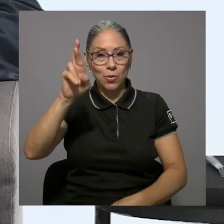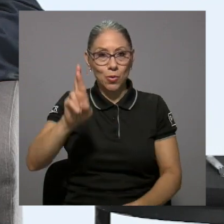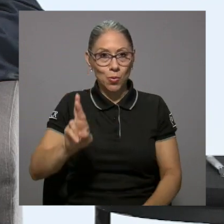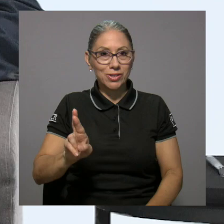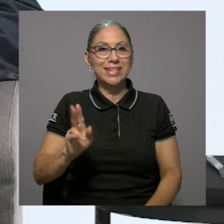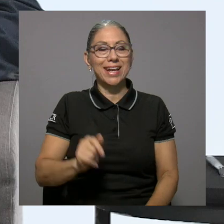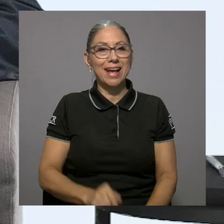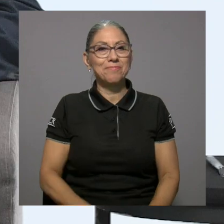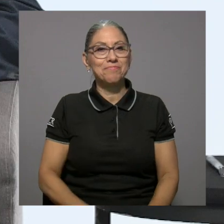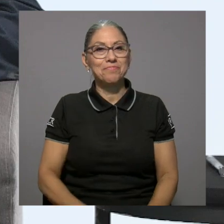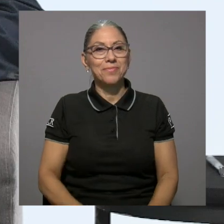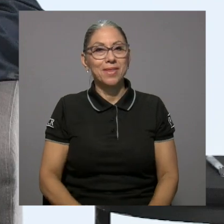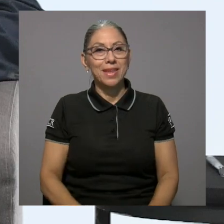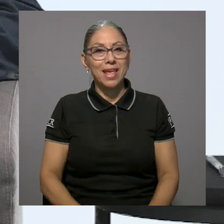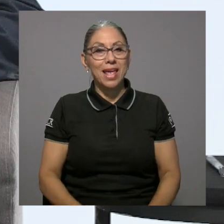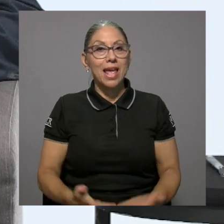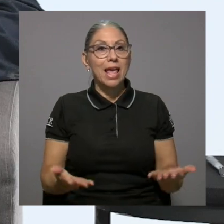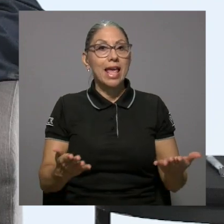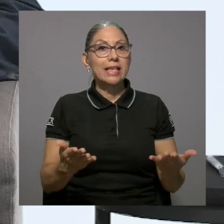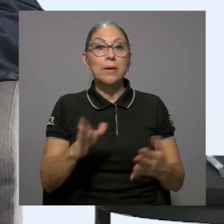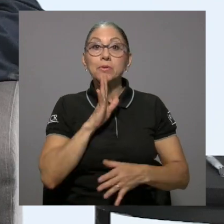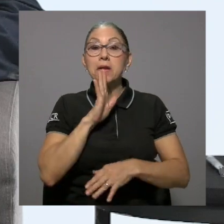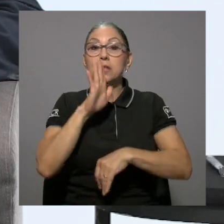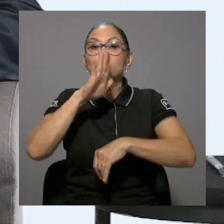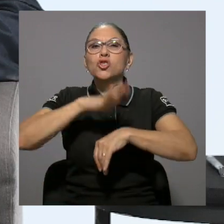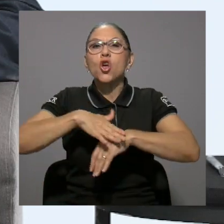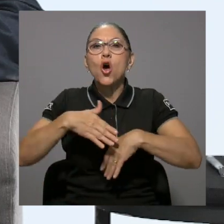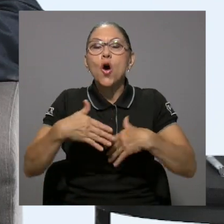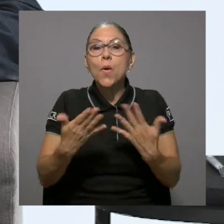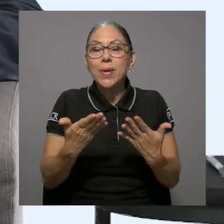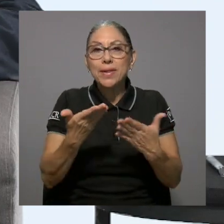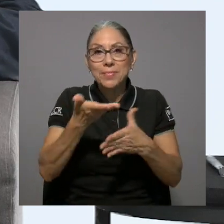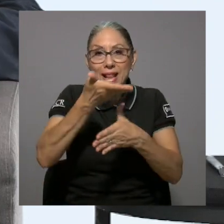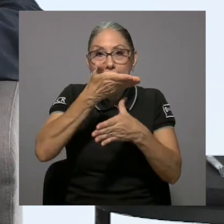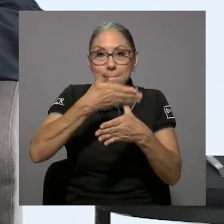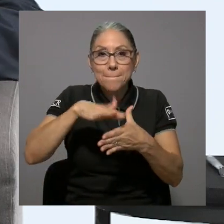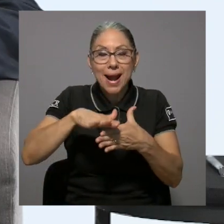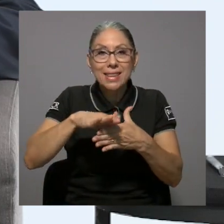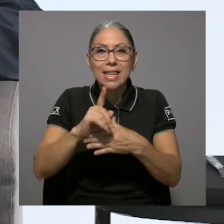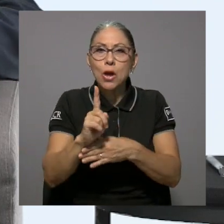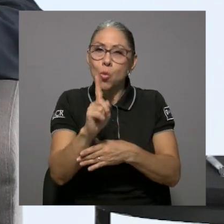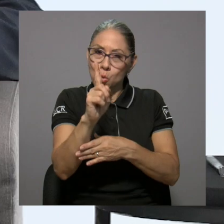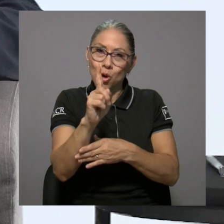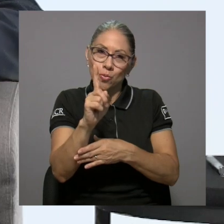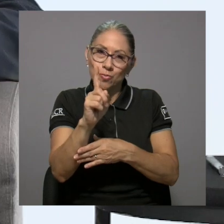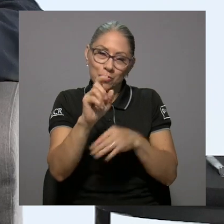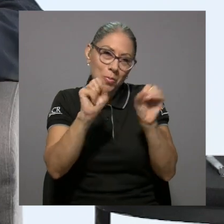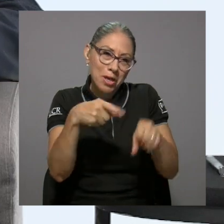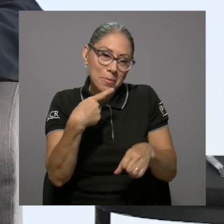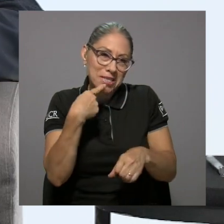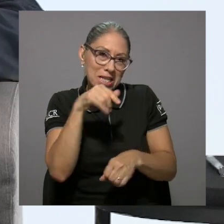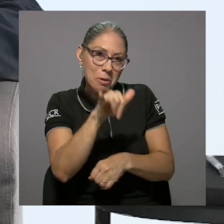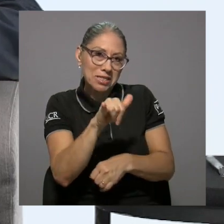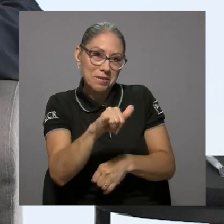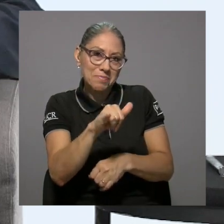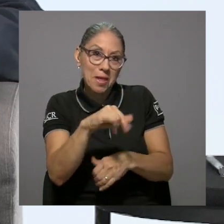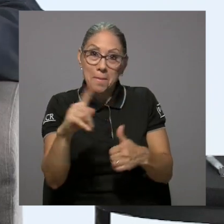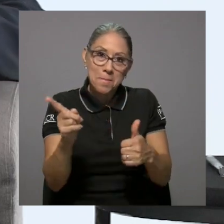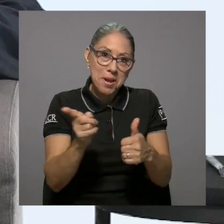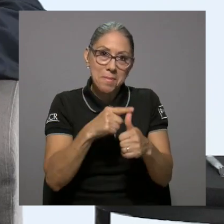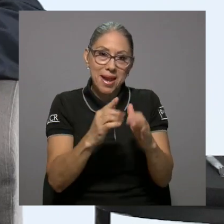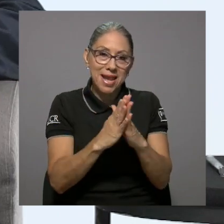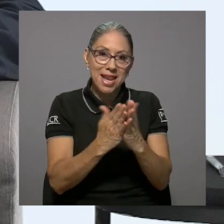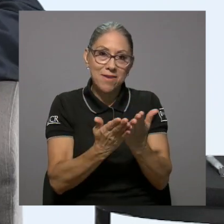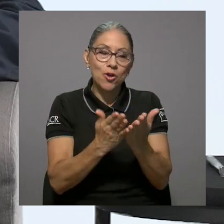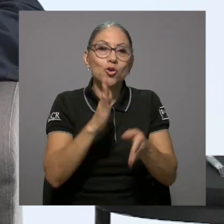la Universidad de Costa Rica, con respecto a la parte 1, podríamos decirlo de esa forma,